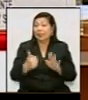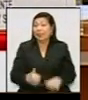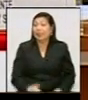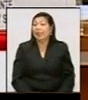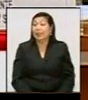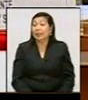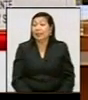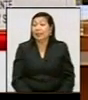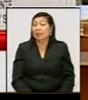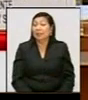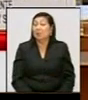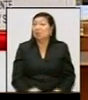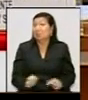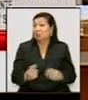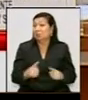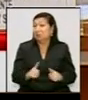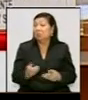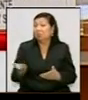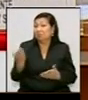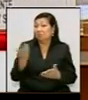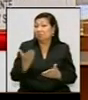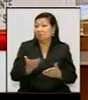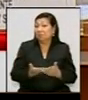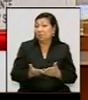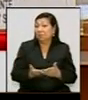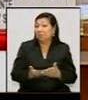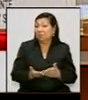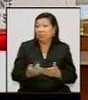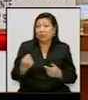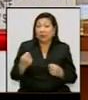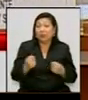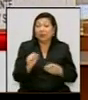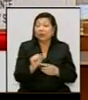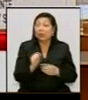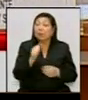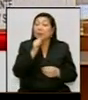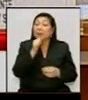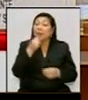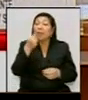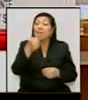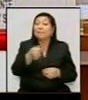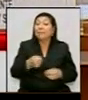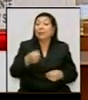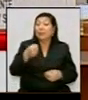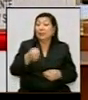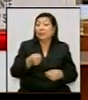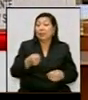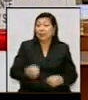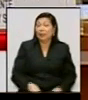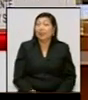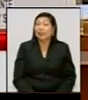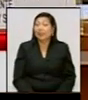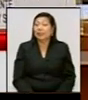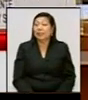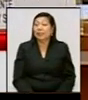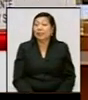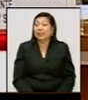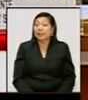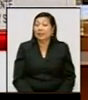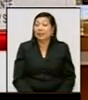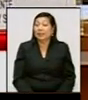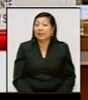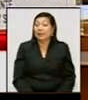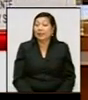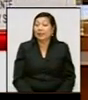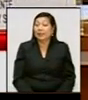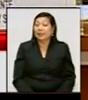3036, ¿no? Que permite la devolución de aporte del sistema privado de pensiones.